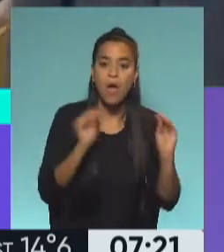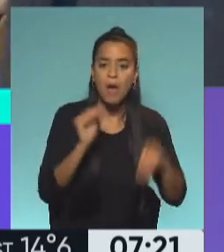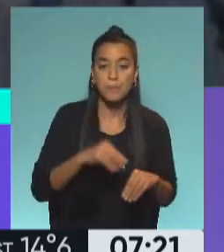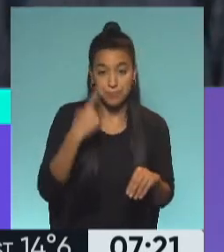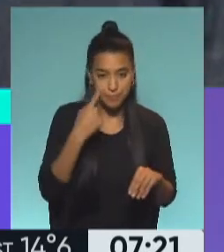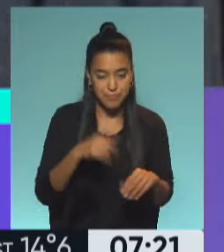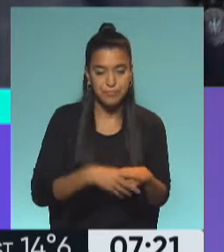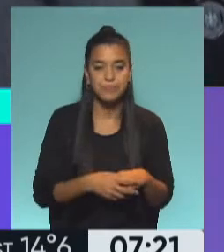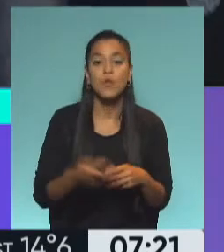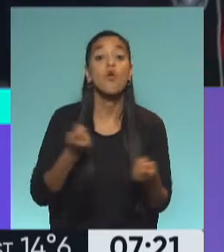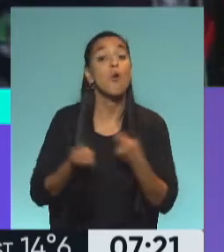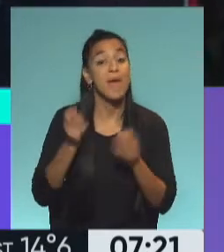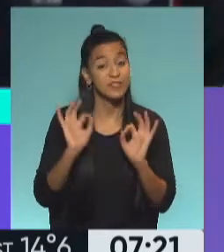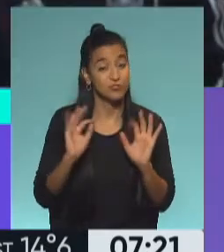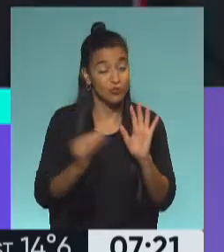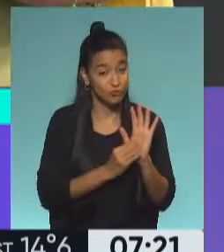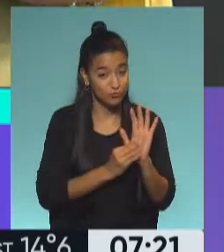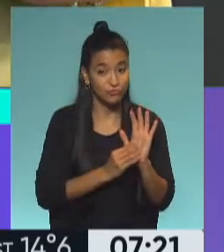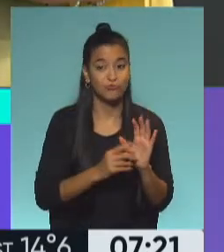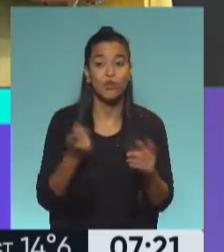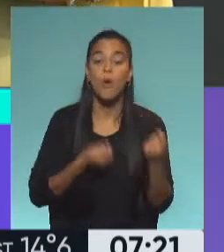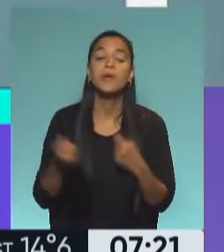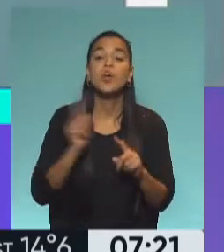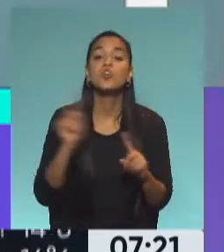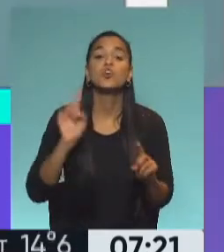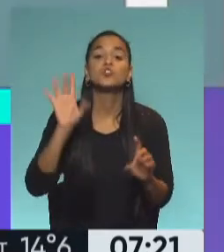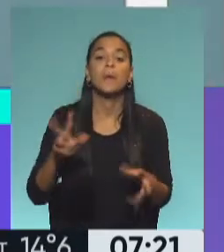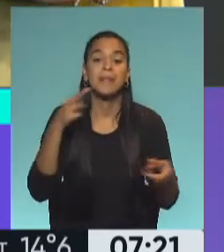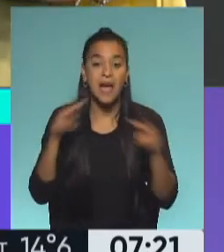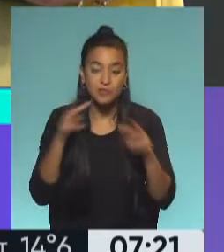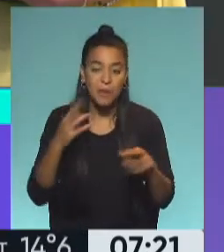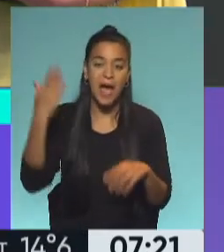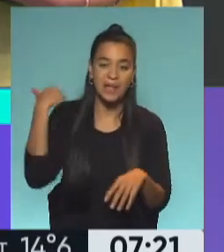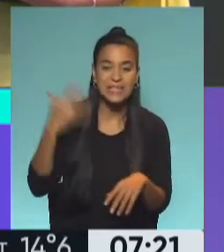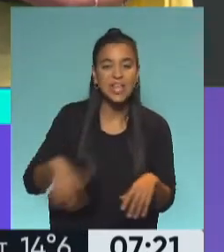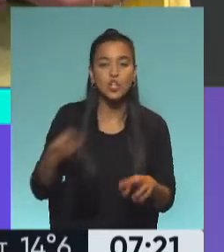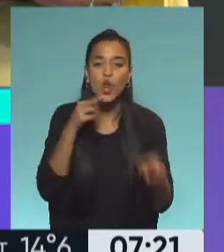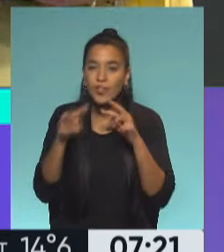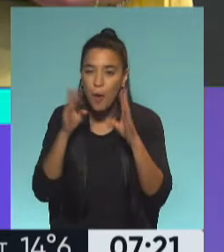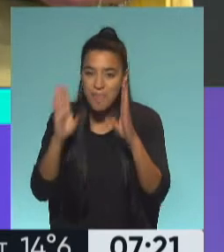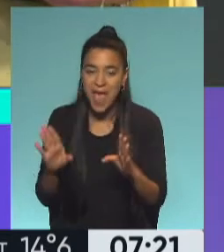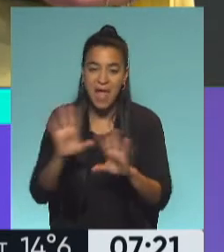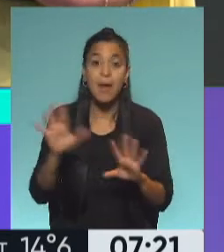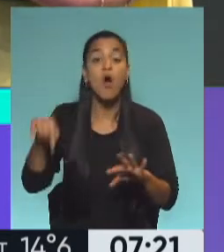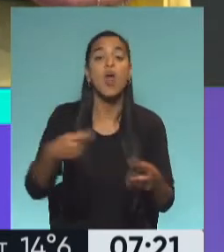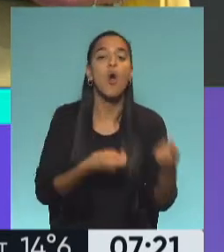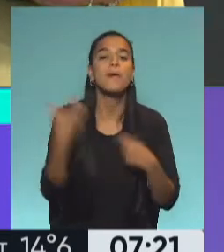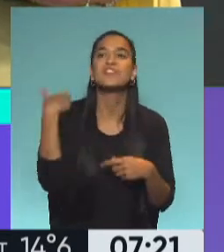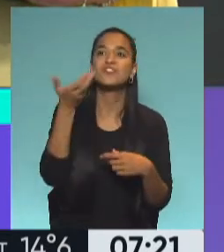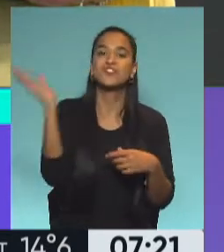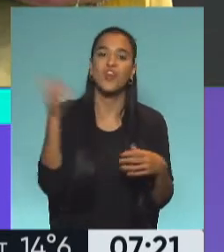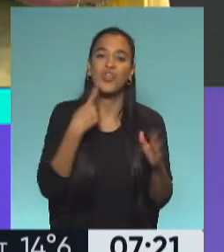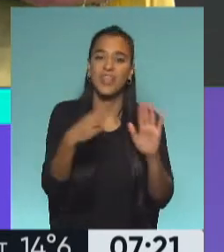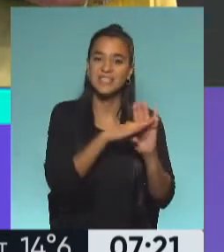escuchá, comercios. Comercios directamente, no estrictamente gastronomía, que era el sector que venía antes más complicado. Se suma comercios en